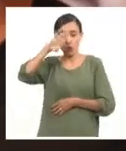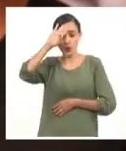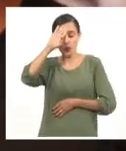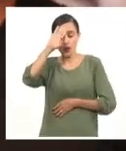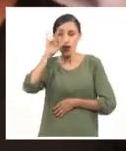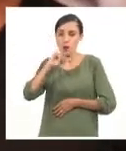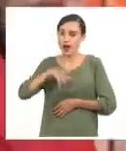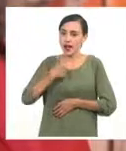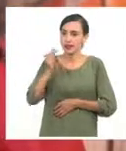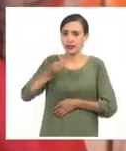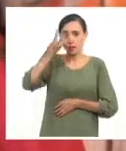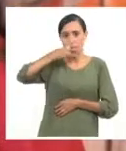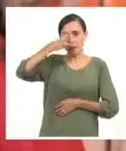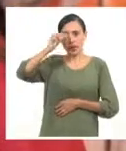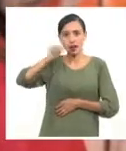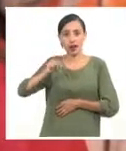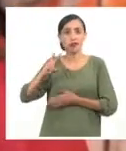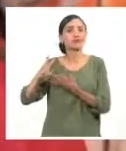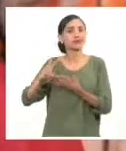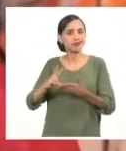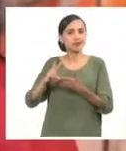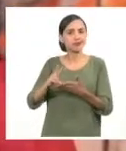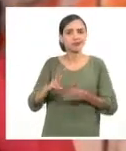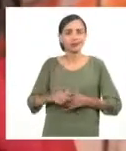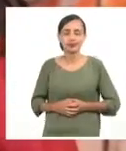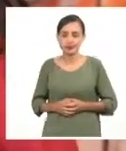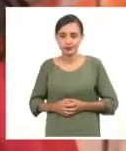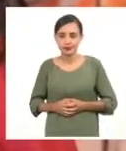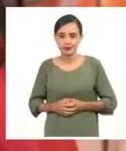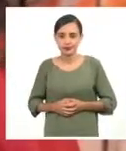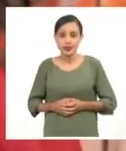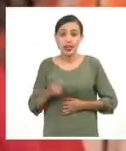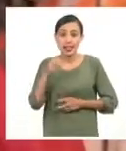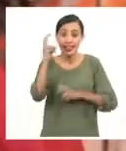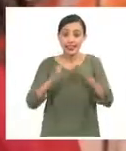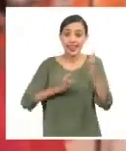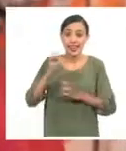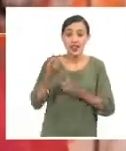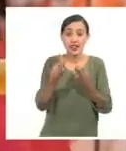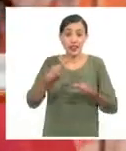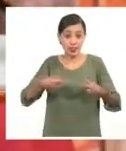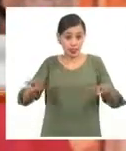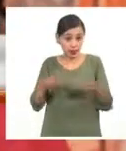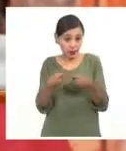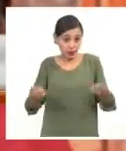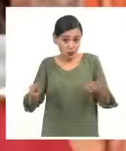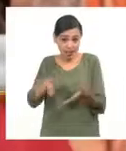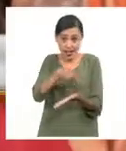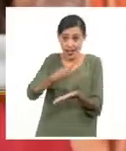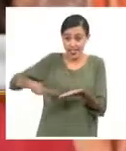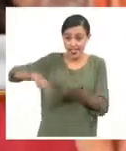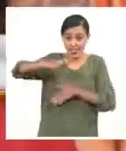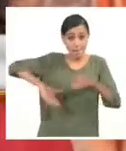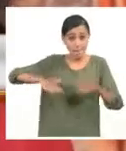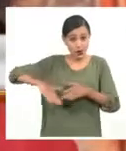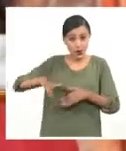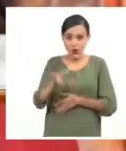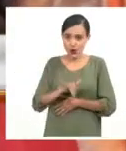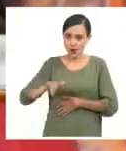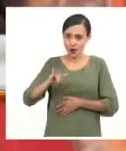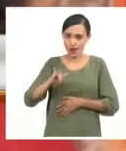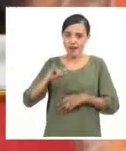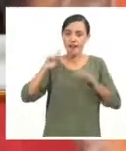mexicanos que nos visitan. El taller de danza y percusión arriba su sexta edición en el marco de la 41 edición del Festival del Caribe. Va a